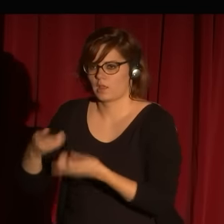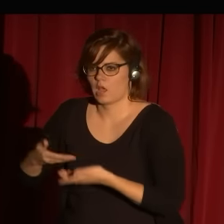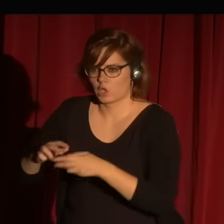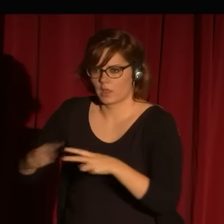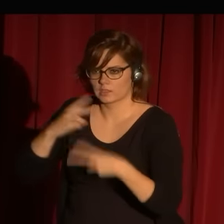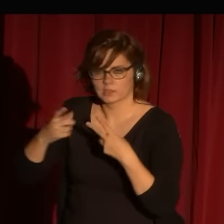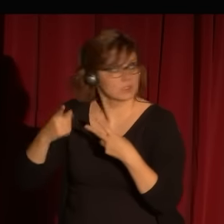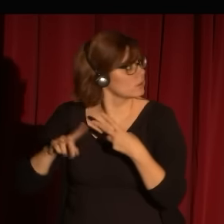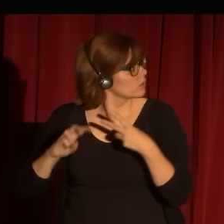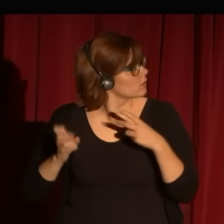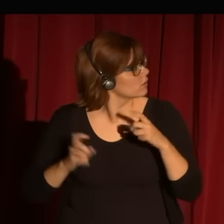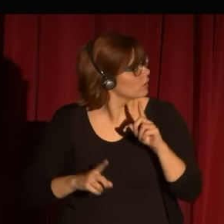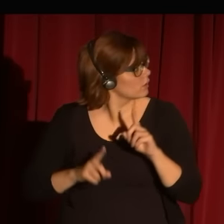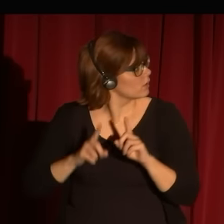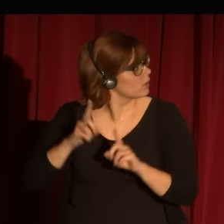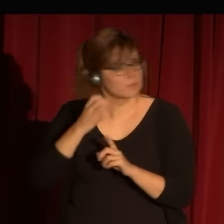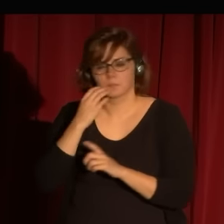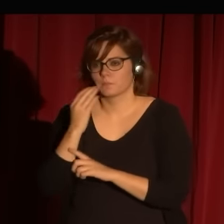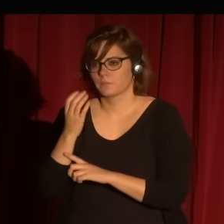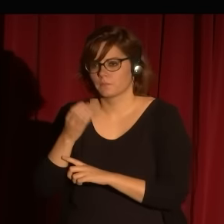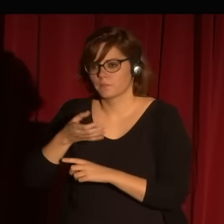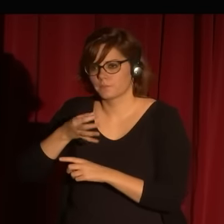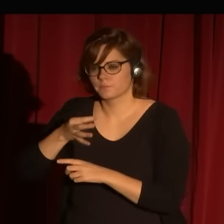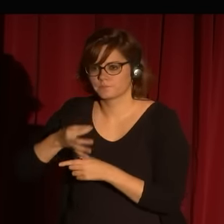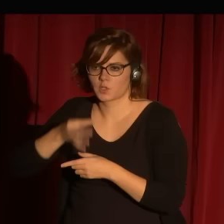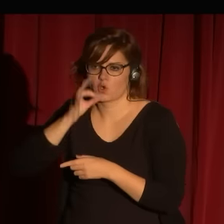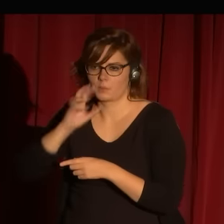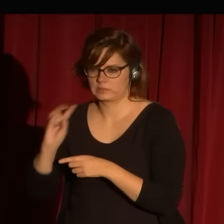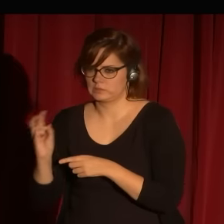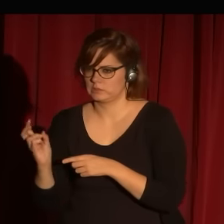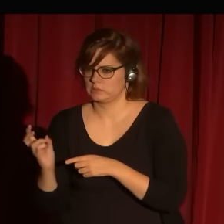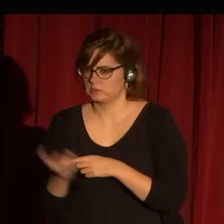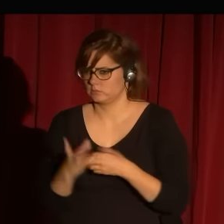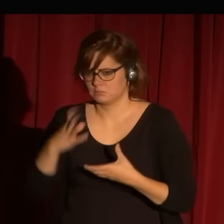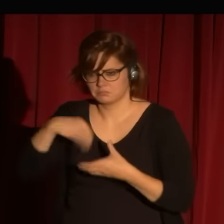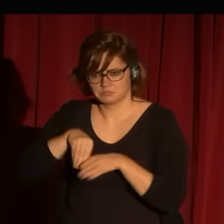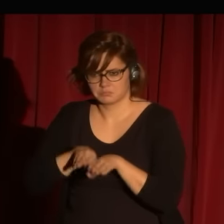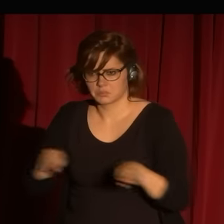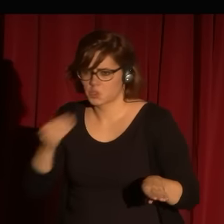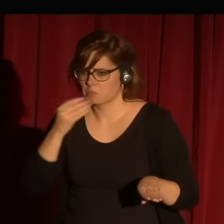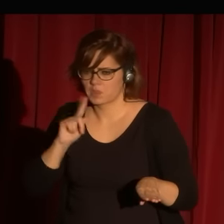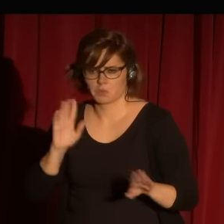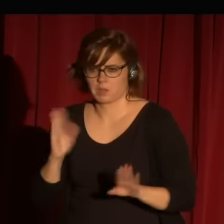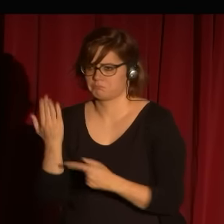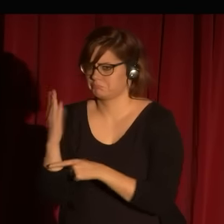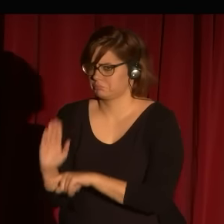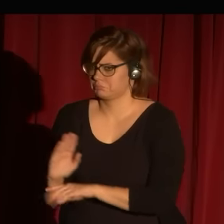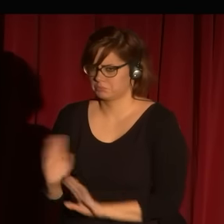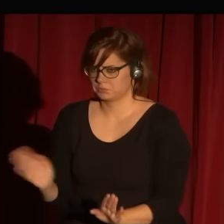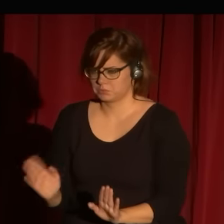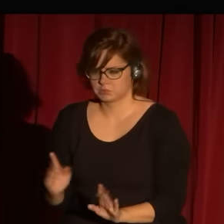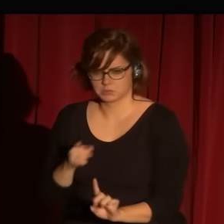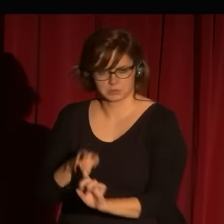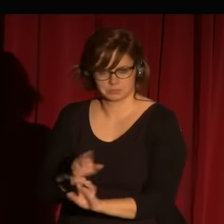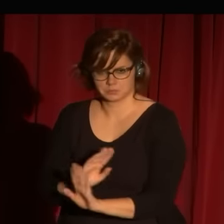un aparador aquí arriba donde hay copas de plata sobredorada y otros objetos que no se van a utilizar en la comida que solo se muest Pues un poco eso